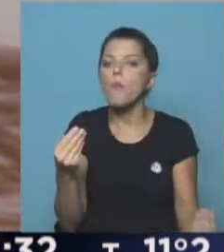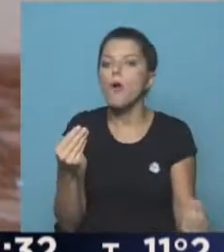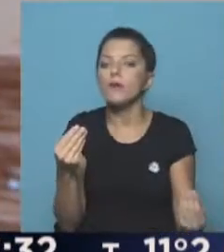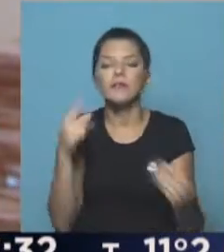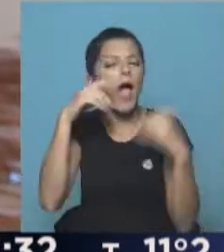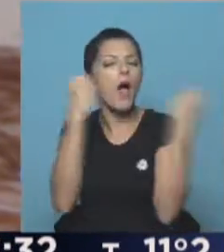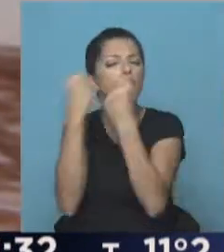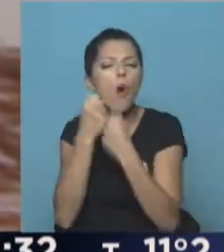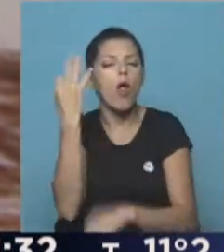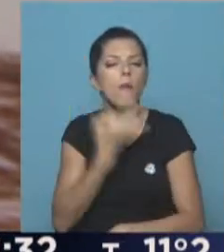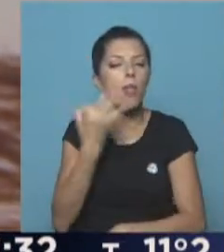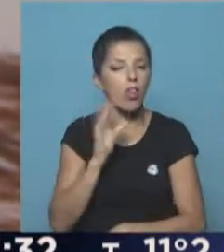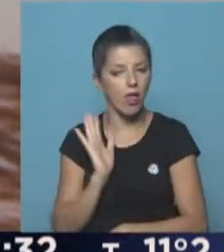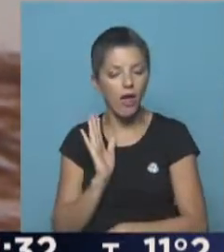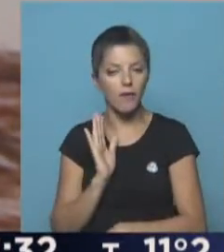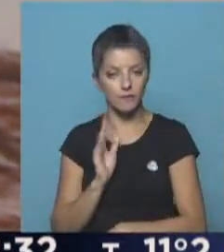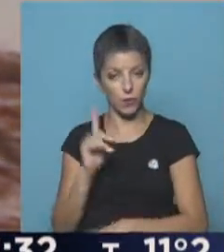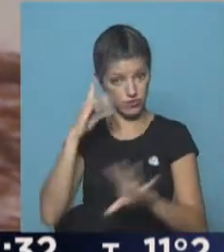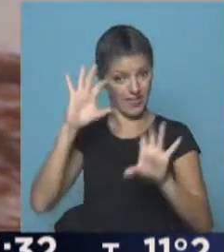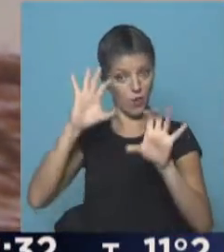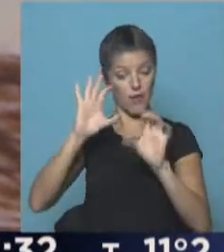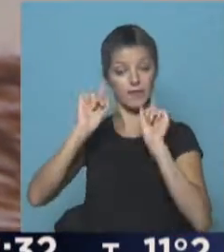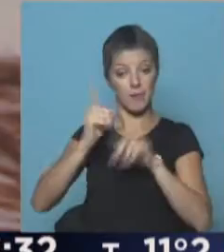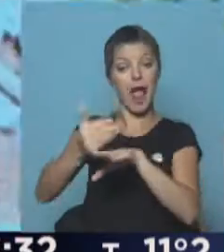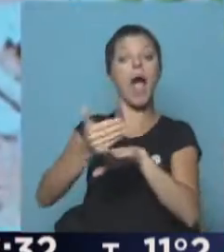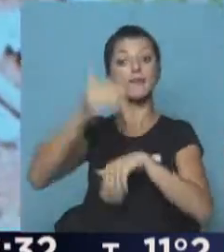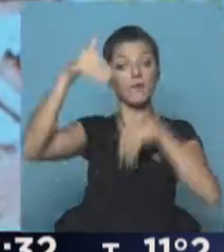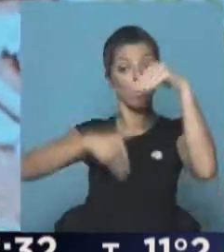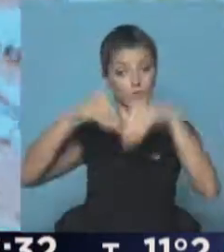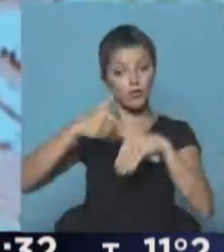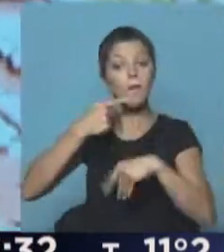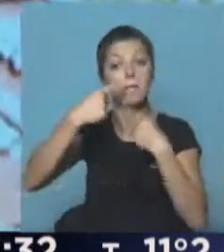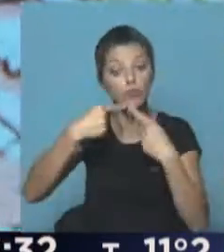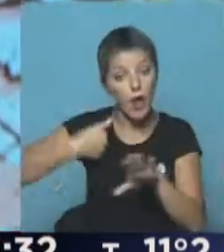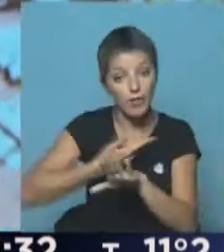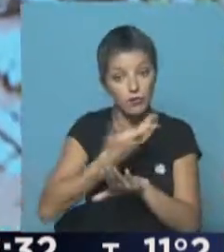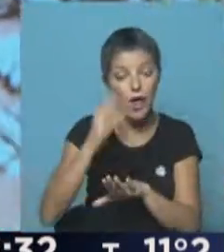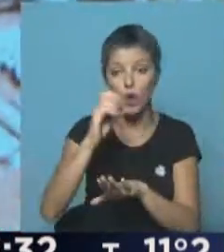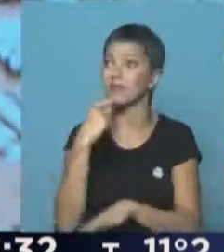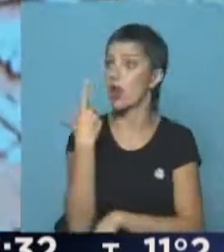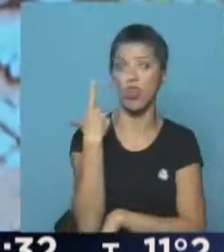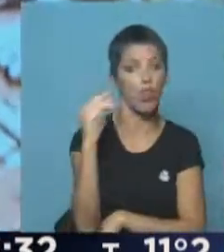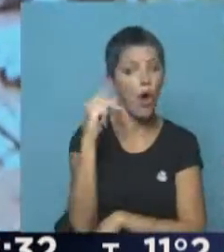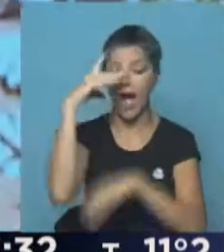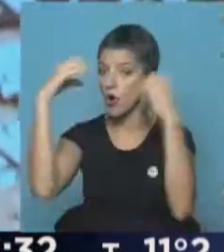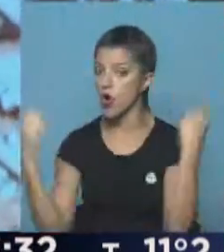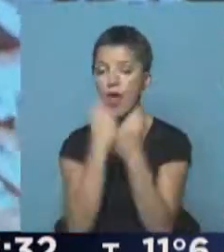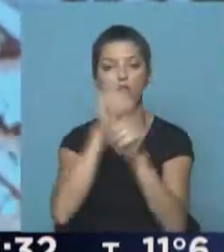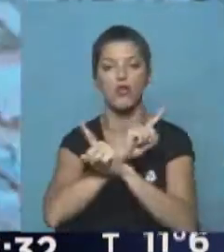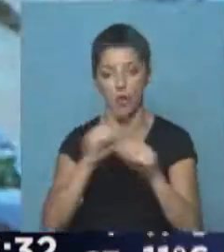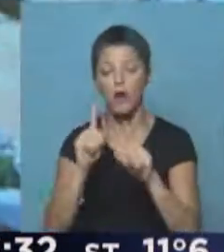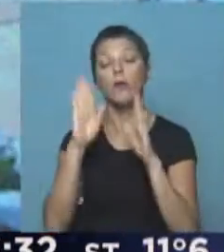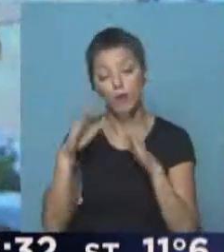esos acuerdos. Recordemos que había habido también un referéndum en donde la mayoría de la gente había dicho que no a ese acuerdo. Se cambió ese